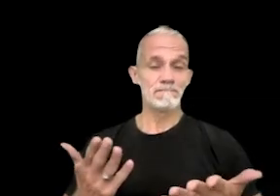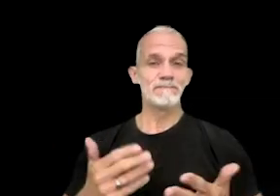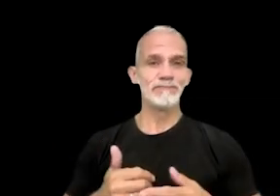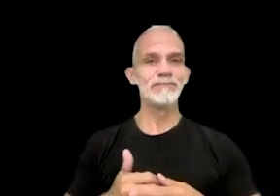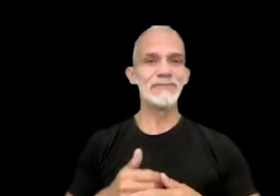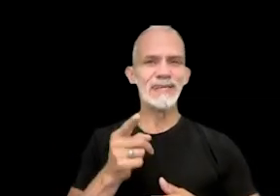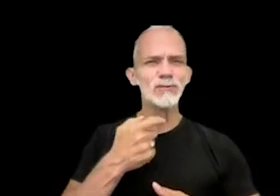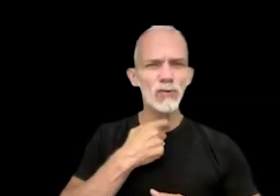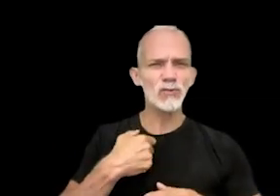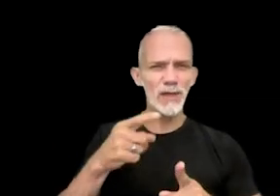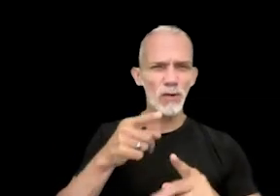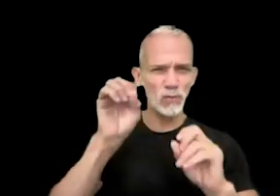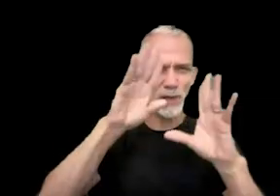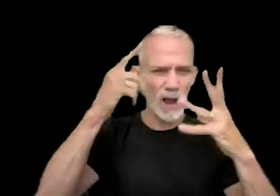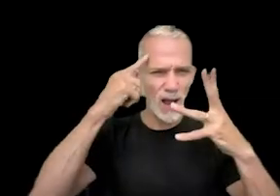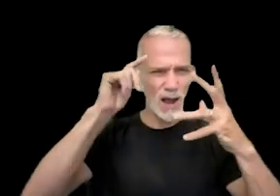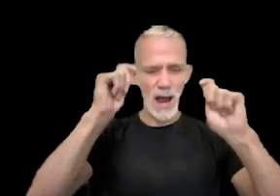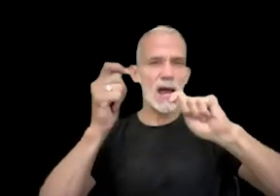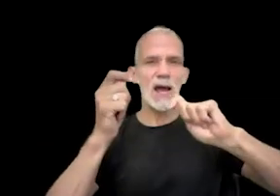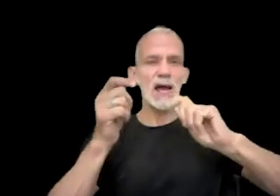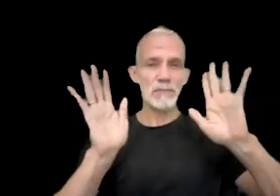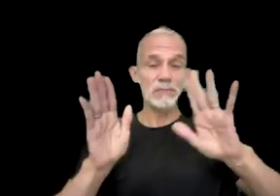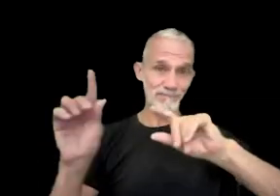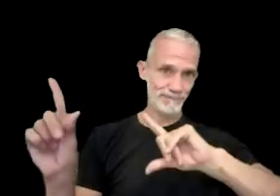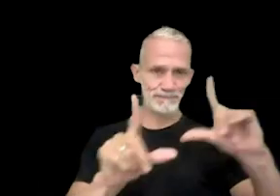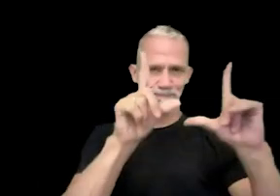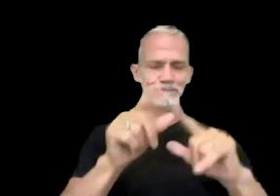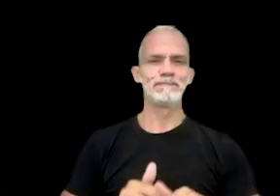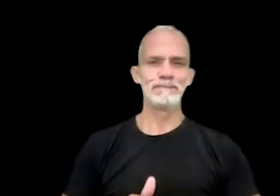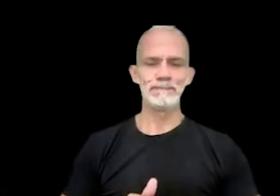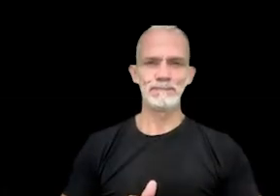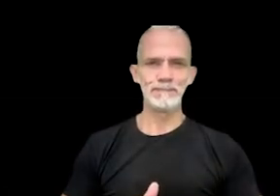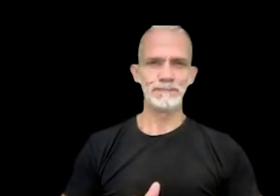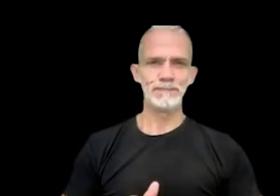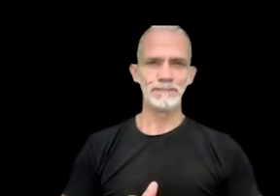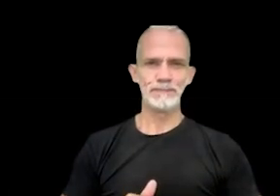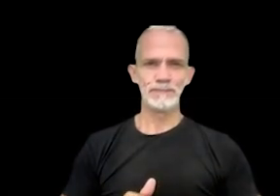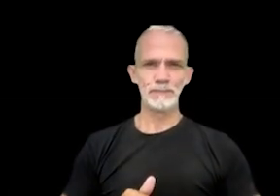Eso es lo que quiero que les quede. Ahora sí, vamos a la siguiente página.